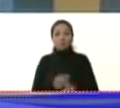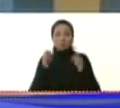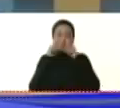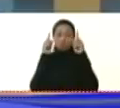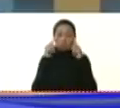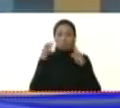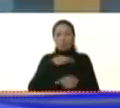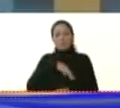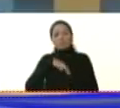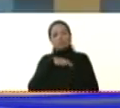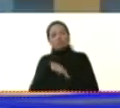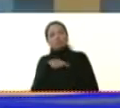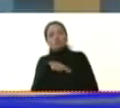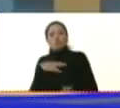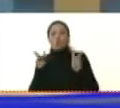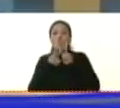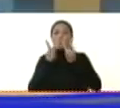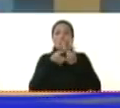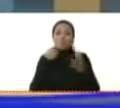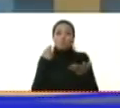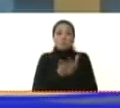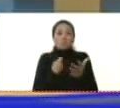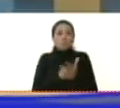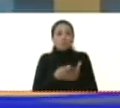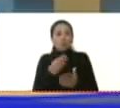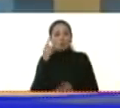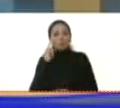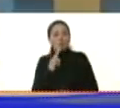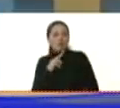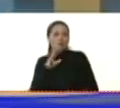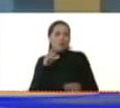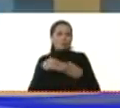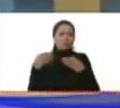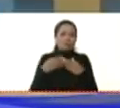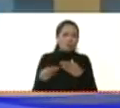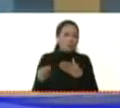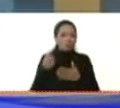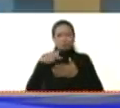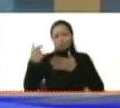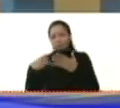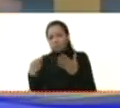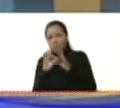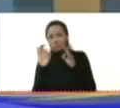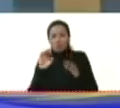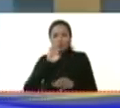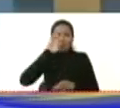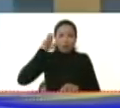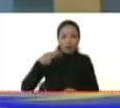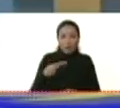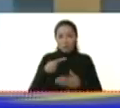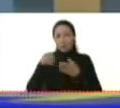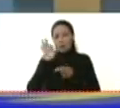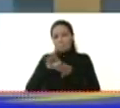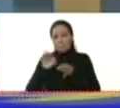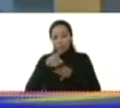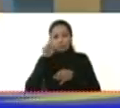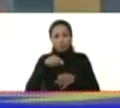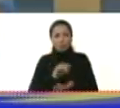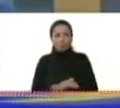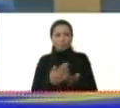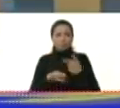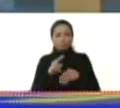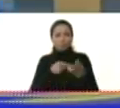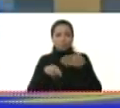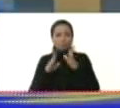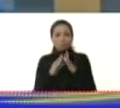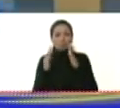de la Gran Misión Vivienda Venezuela. Pone el dinero en bolívares, en dólares, en yuanes, en euros, en petro, para construir